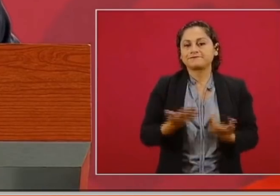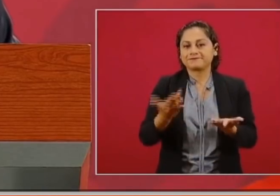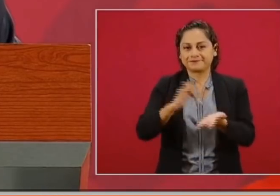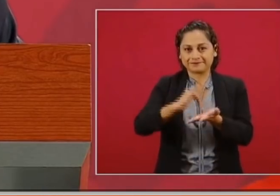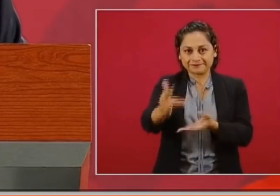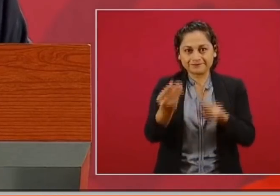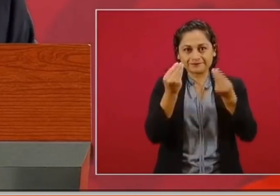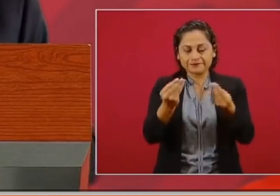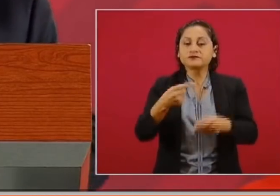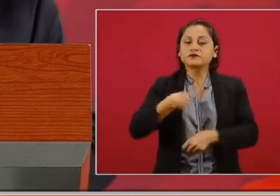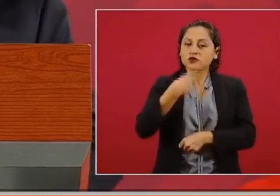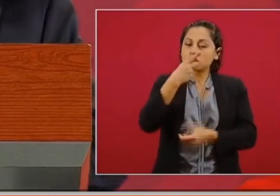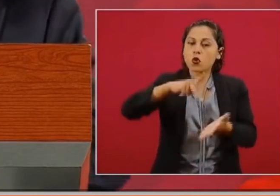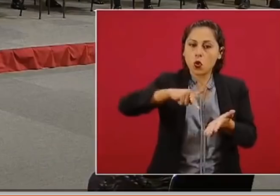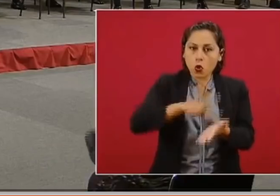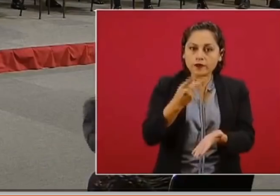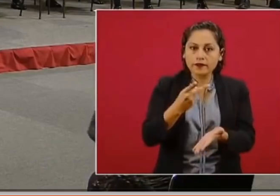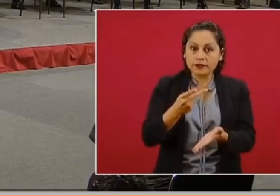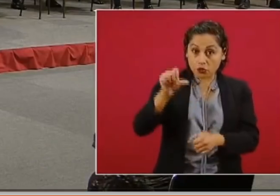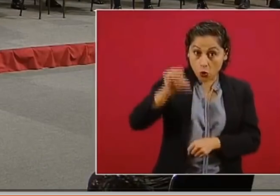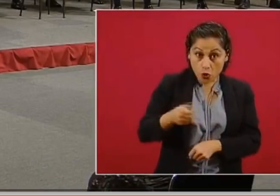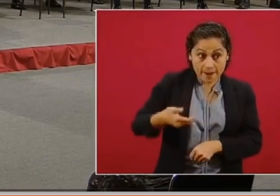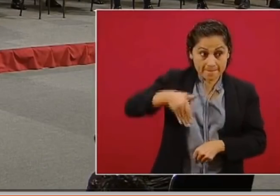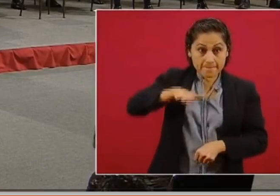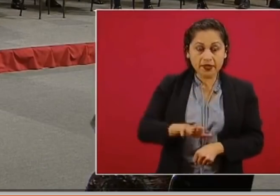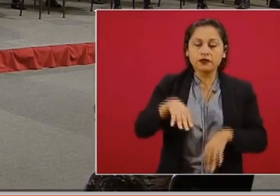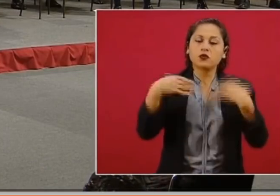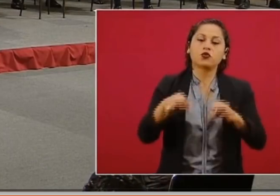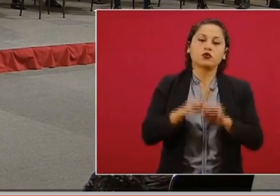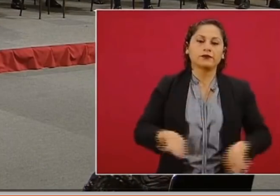el importante paso que acabamos de dar hoy. Muchas gracias.